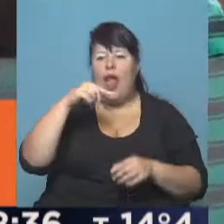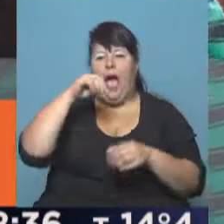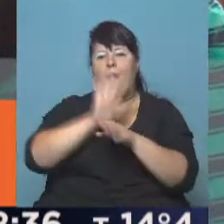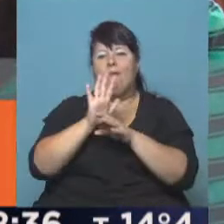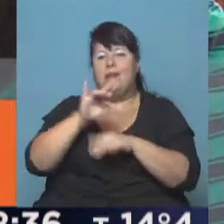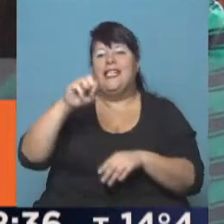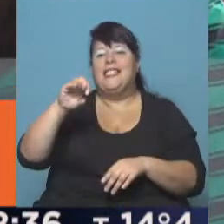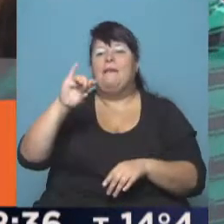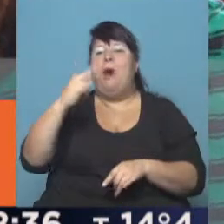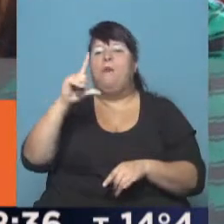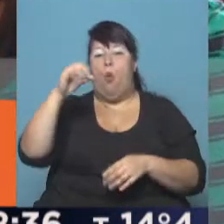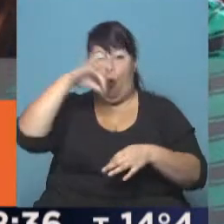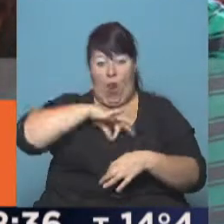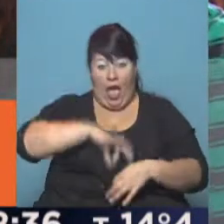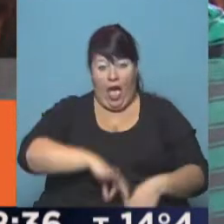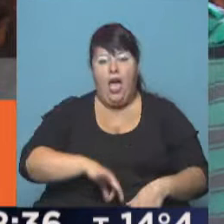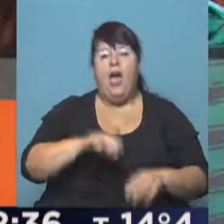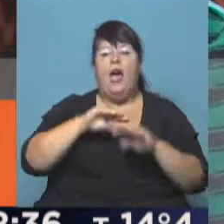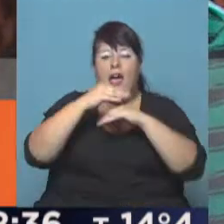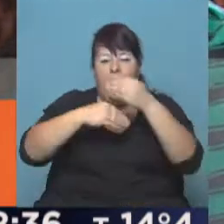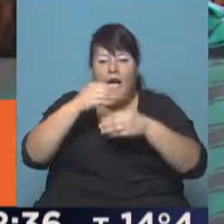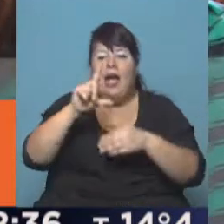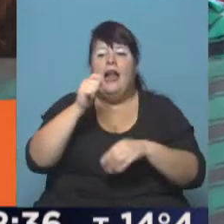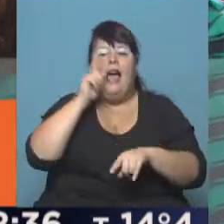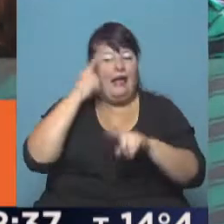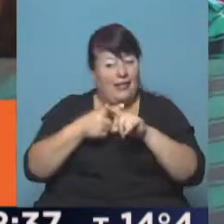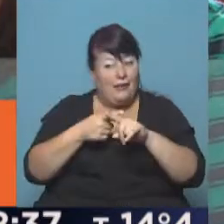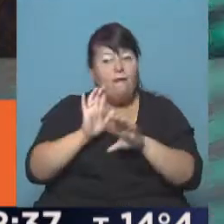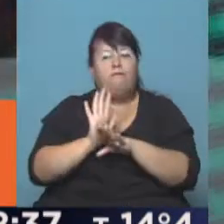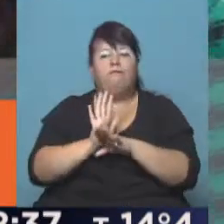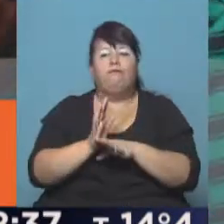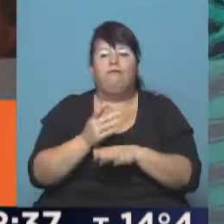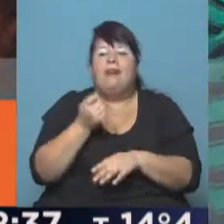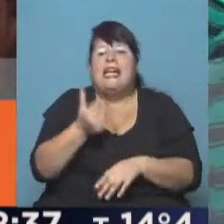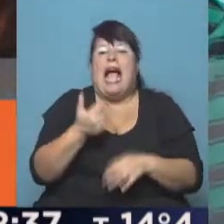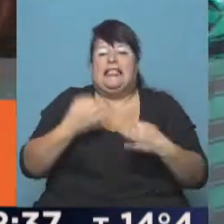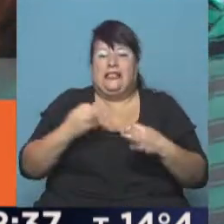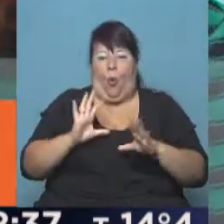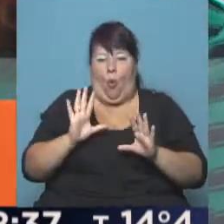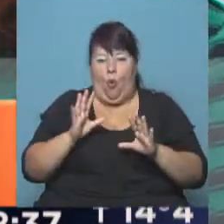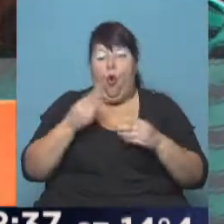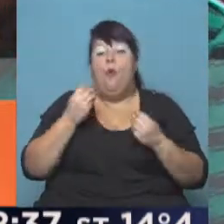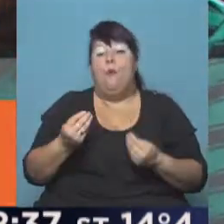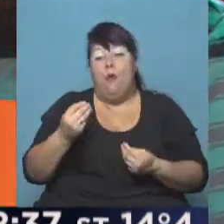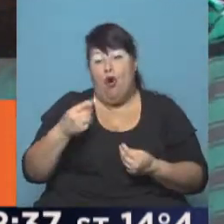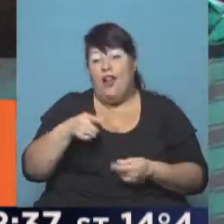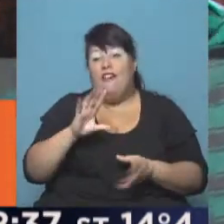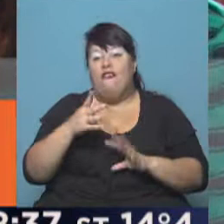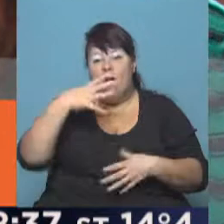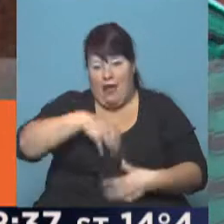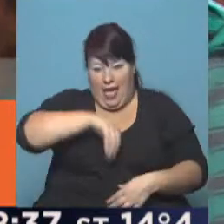llamadas mulas están envueltas en látex lo que las hace casi seguras porque la idea es justamente